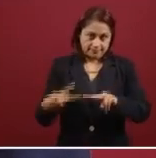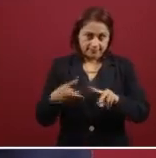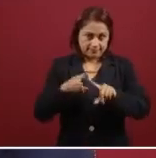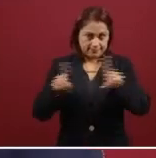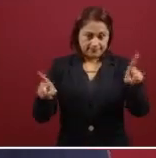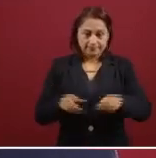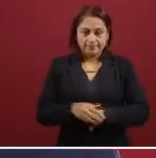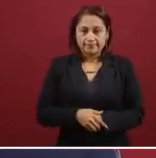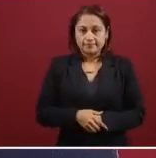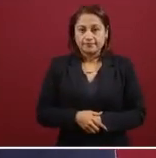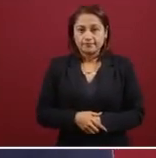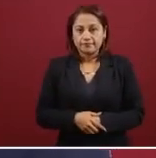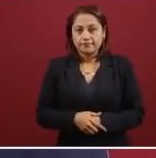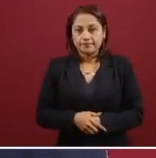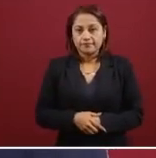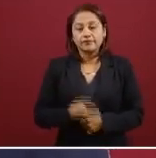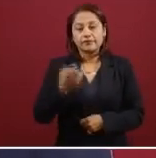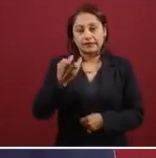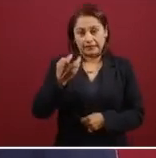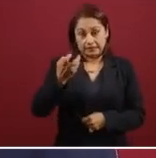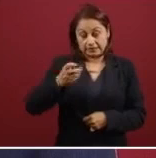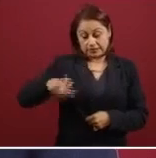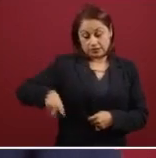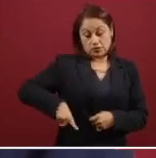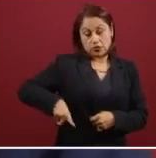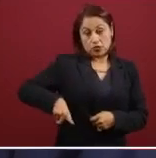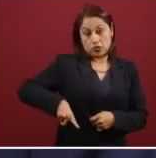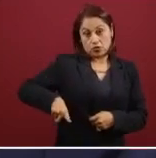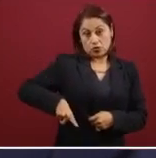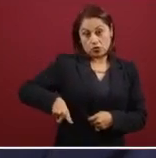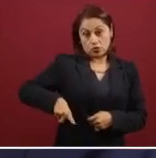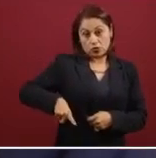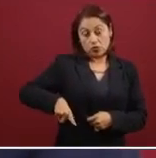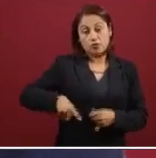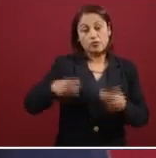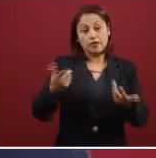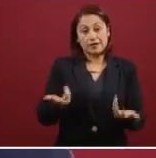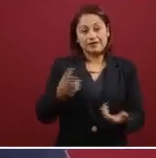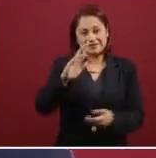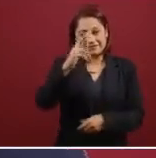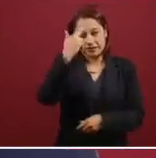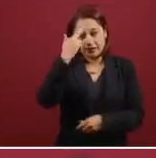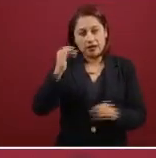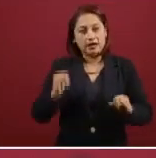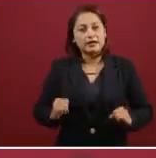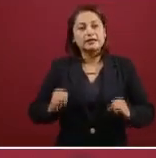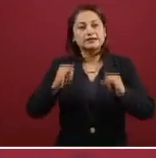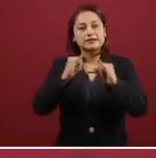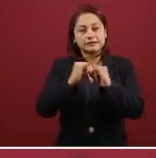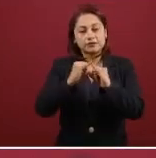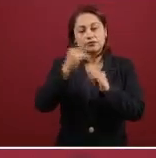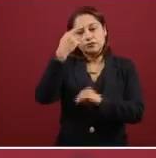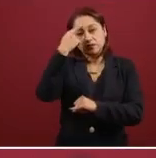Ese es el papel principal del instituto para devolverle al pueblo lo